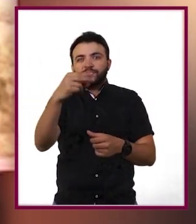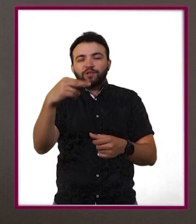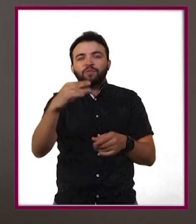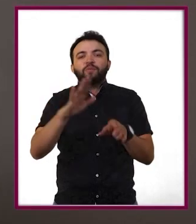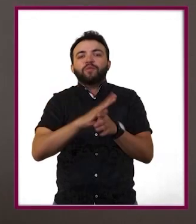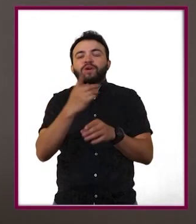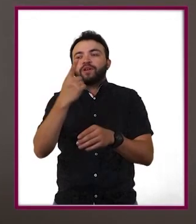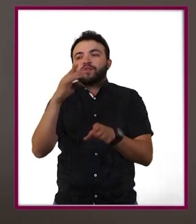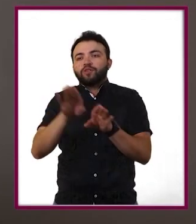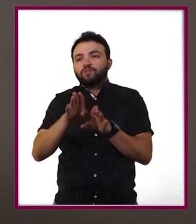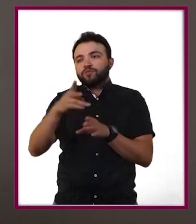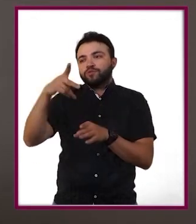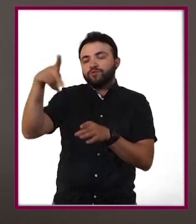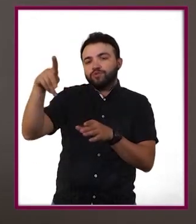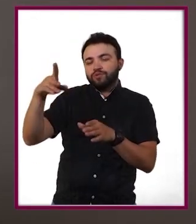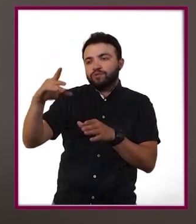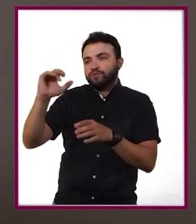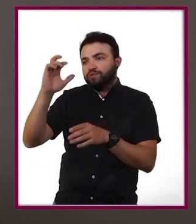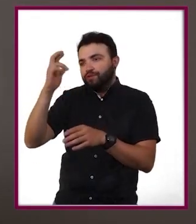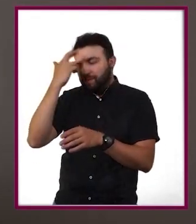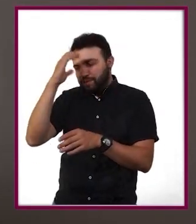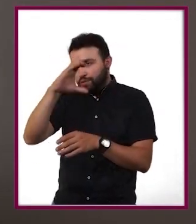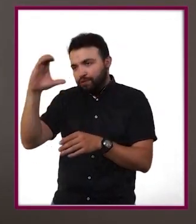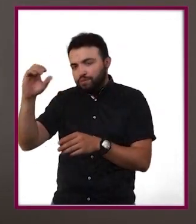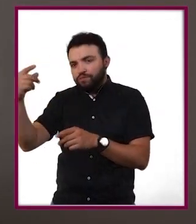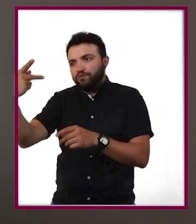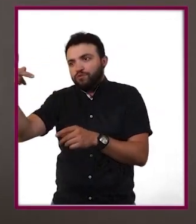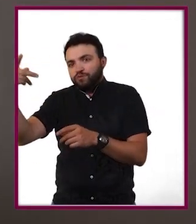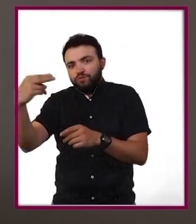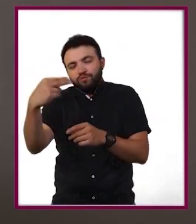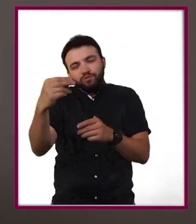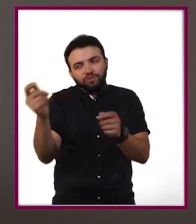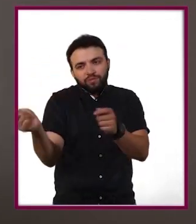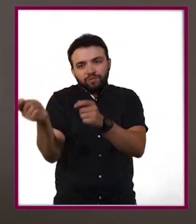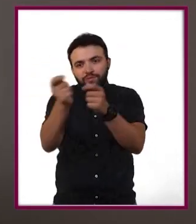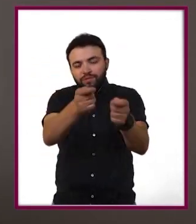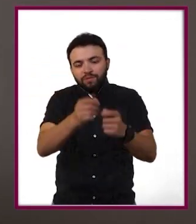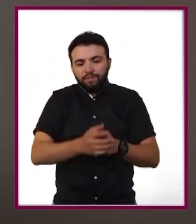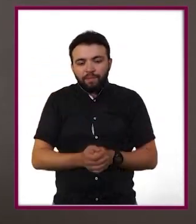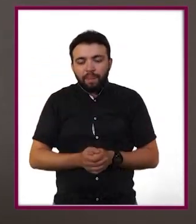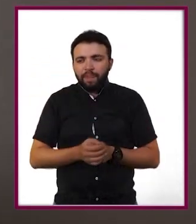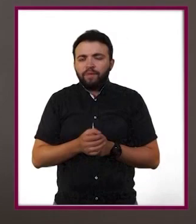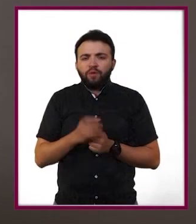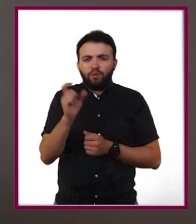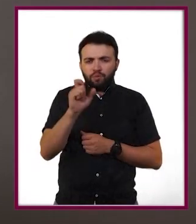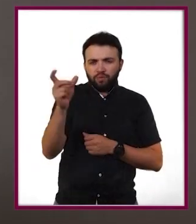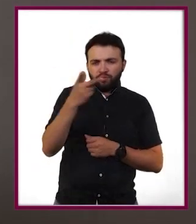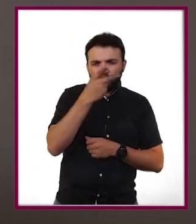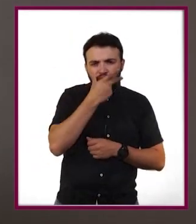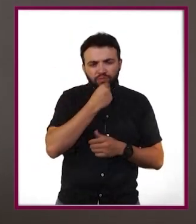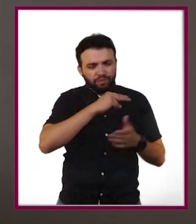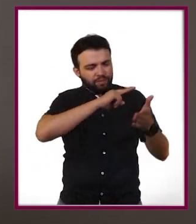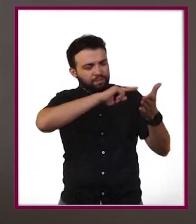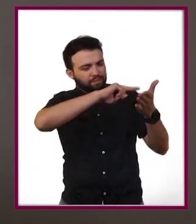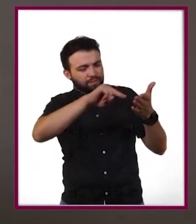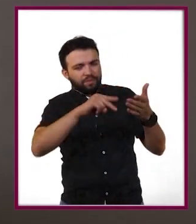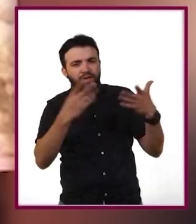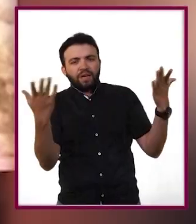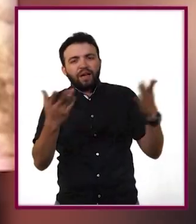ambistoma. ¿Qué es lo que caracteriza la obra plástica de Velasco? Desde el punto de vista artístico, ¿cuál es su